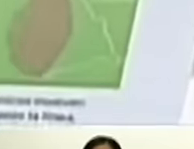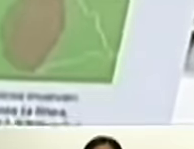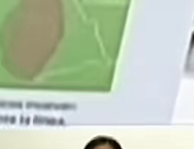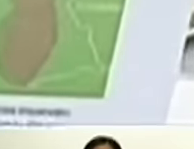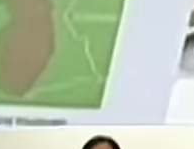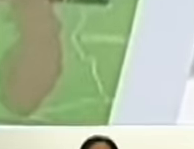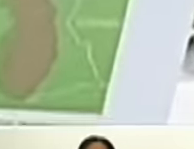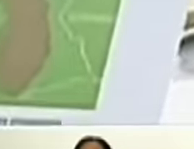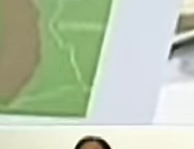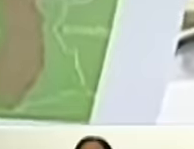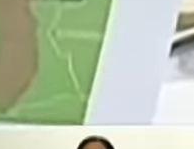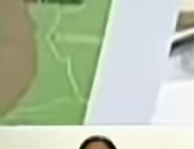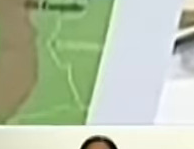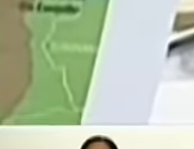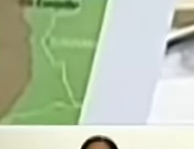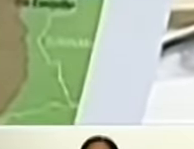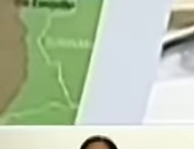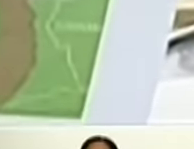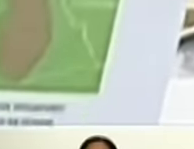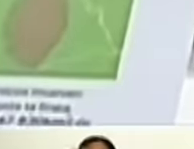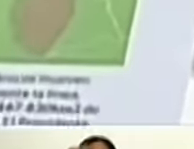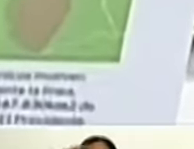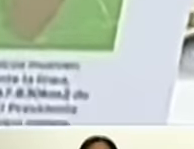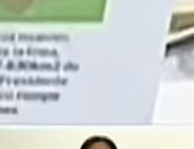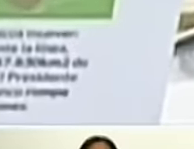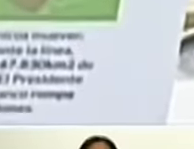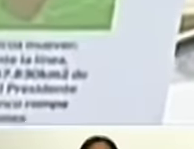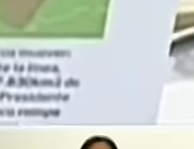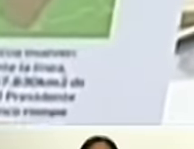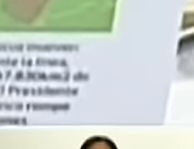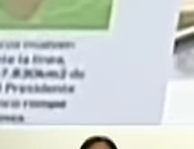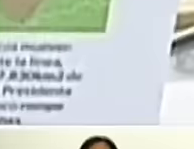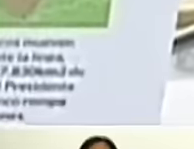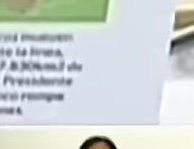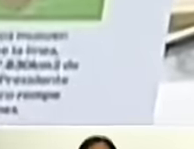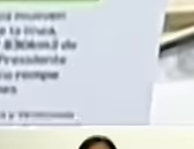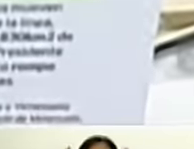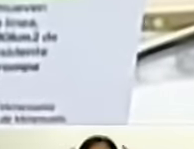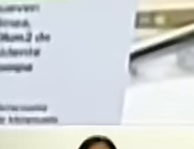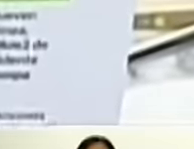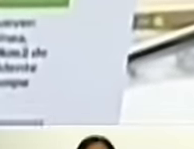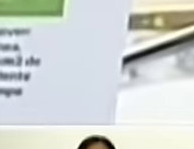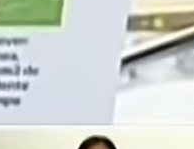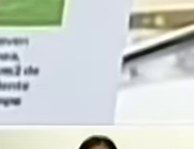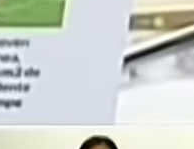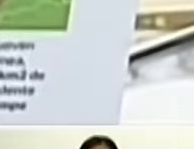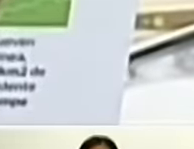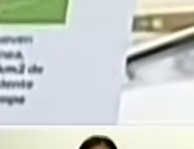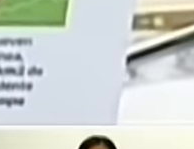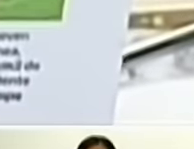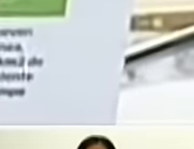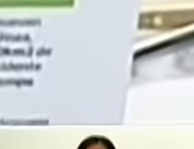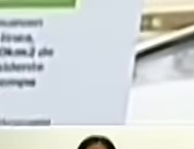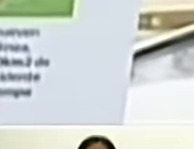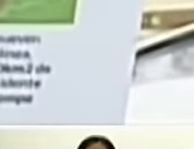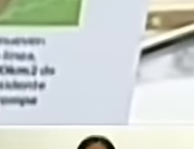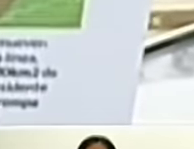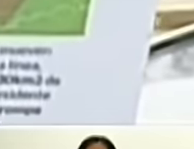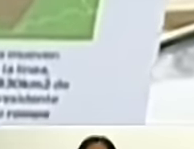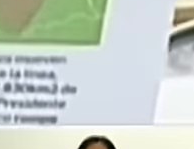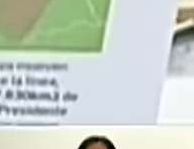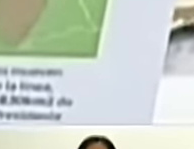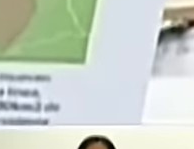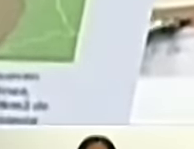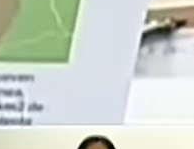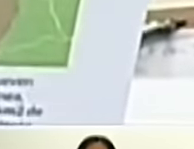¿Cómo es que llaman ustedes en términos militares esto? Una cabeza de playa. ¿Se puede llamar, padrino? ¿O de qué forma más? No,